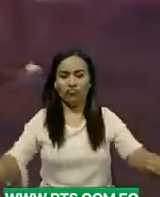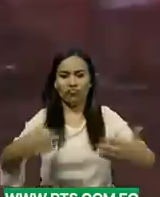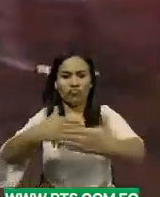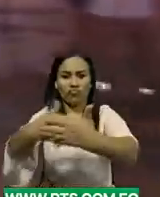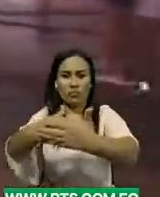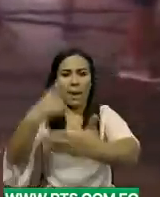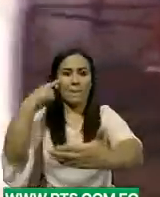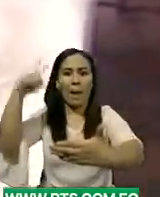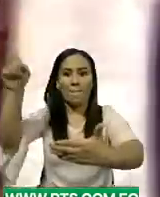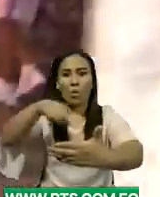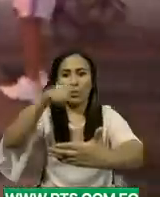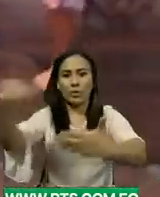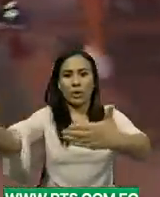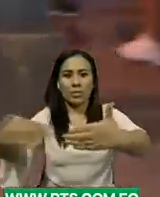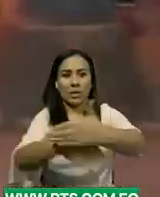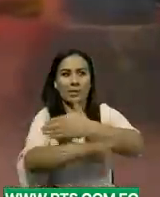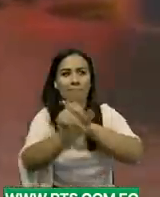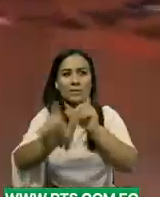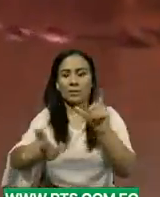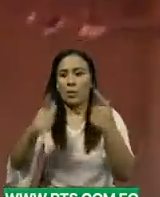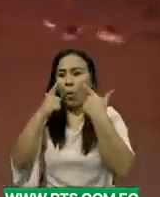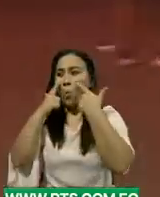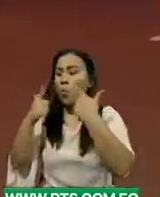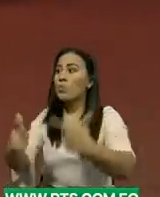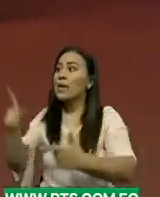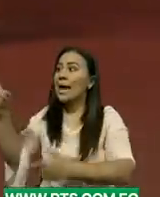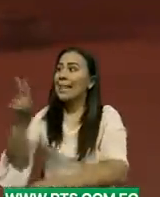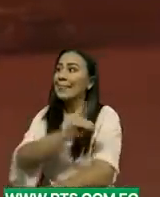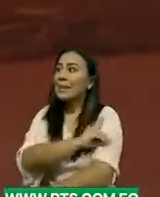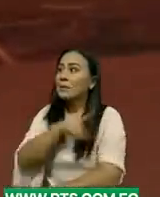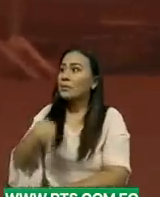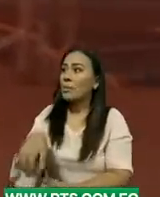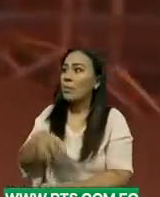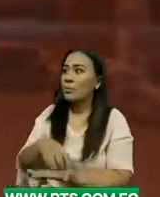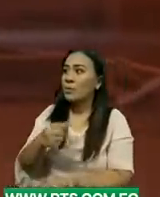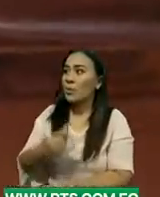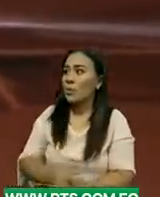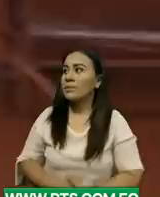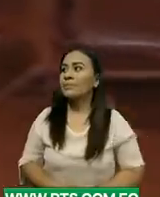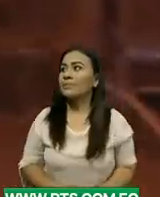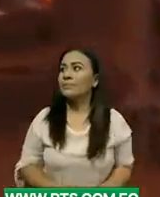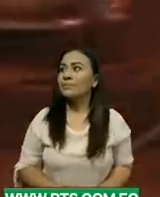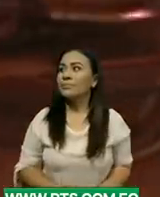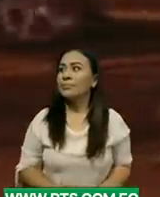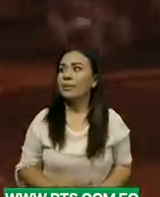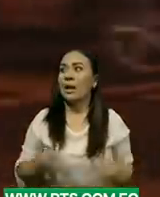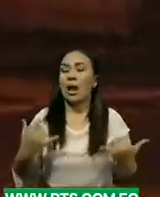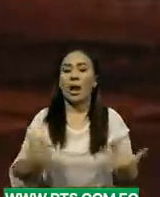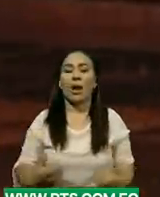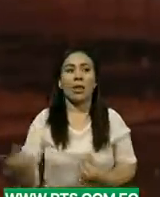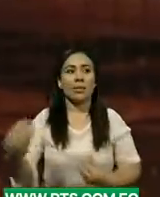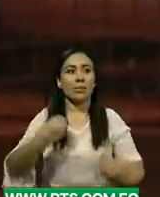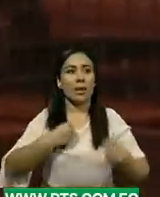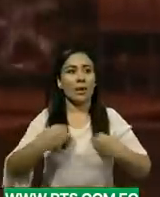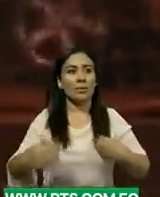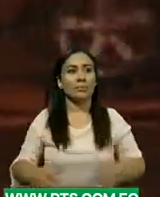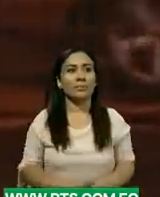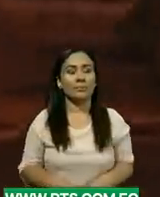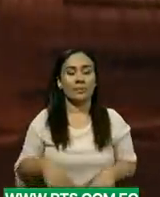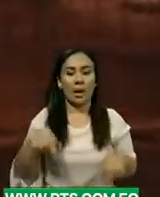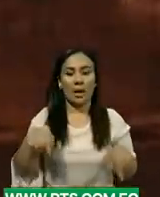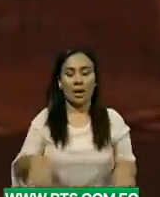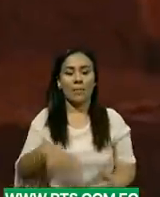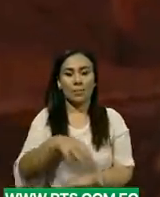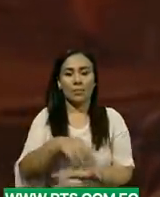del Consejo Nacional Electoral de la ciudad de Guayaquil, específicamente que corresponde a la provincia del